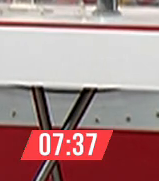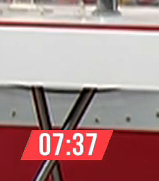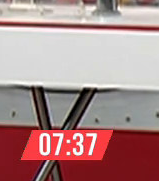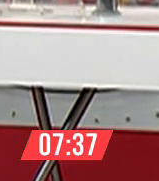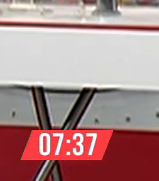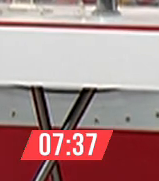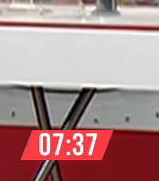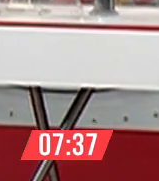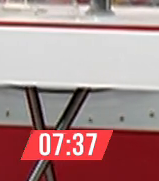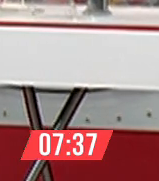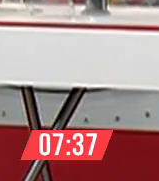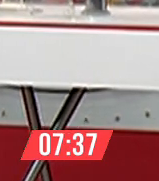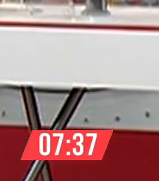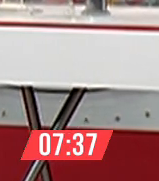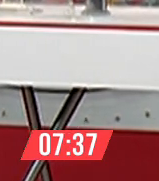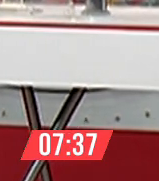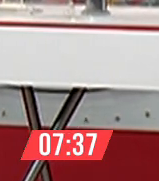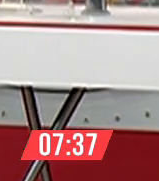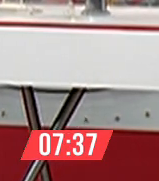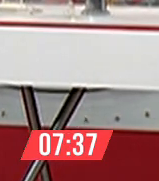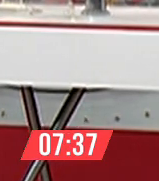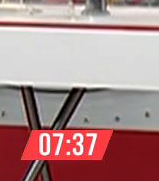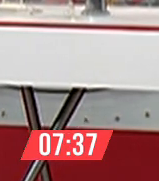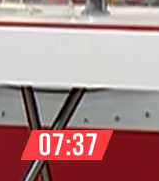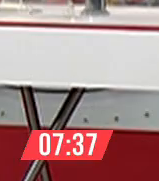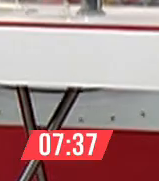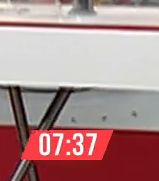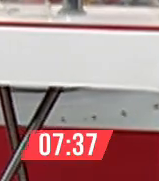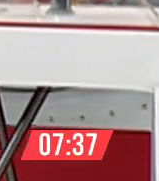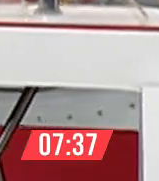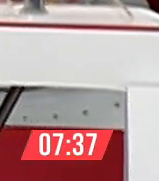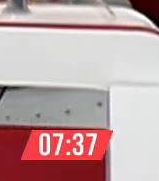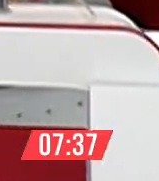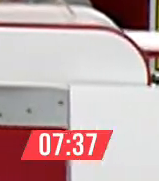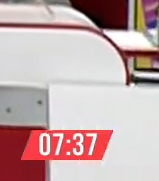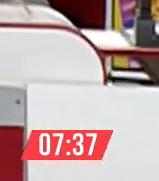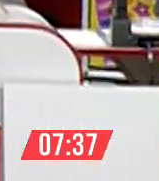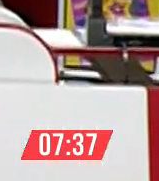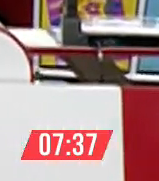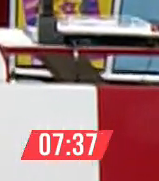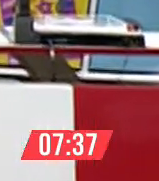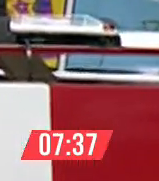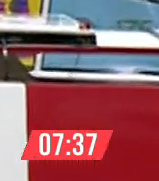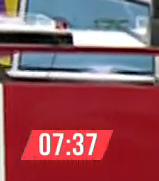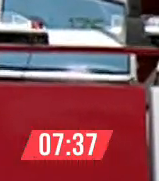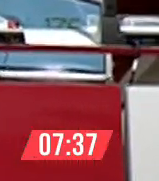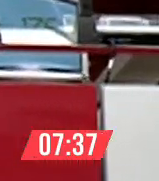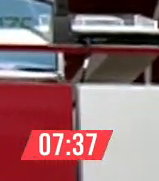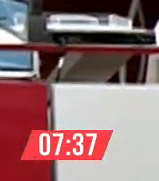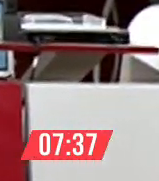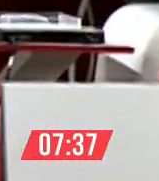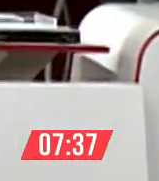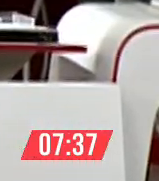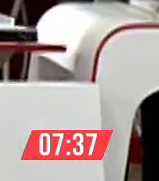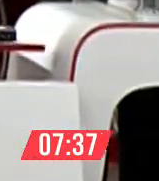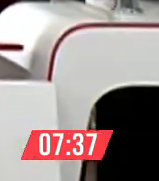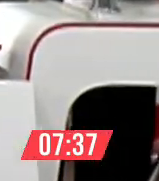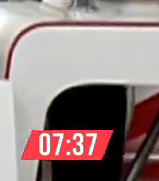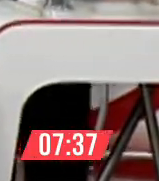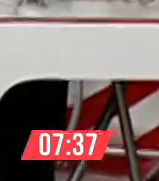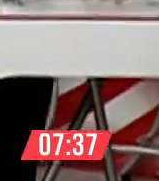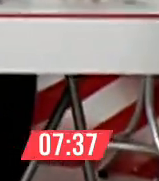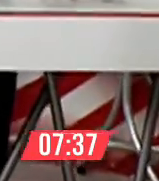colones, como se los mencioné anteriormente. Hay que sacar la serie y un número para conocer el ganador. Ese sorteo lo vamos a realizar a continuación.